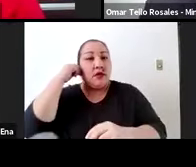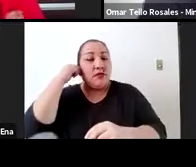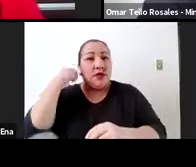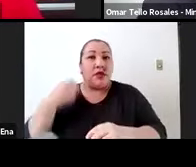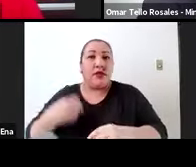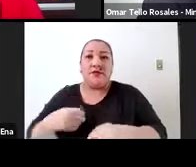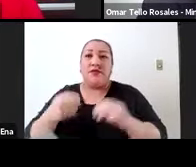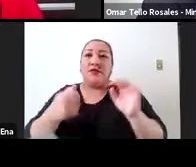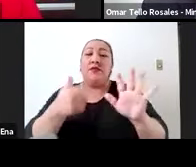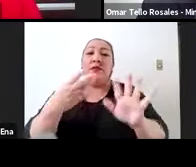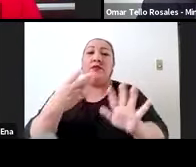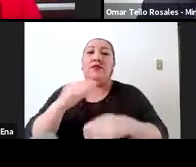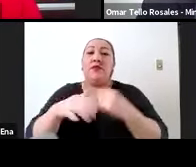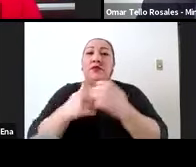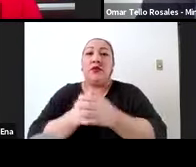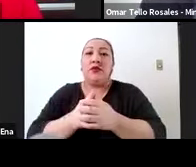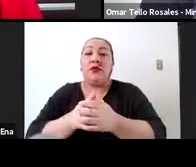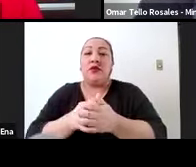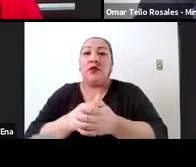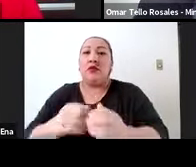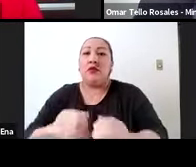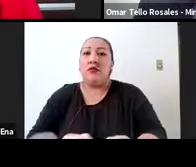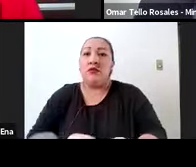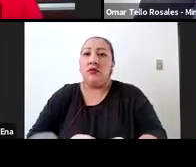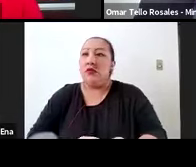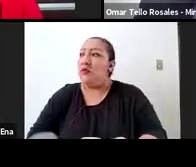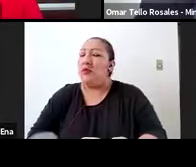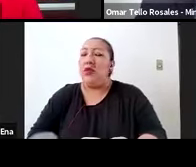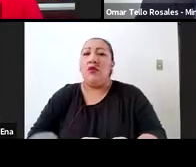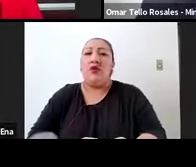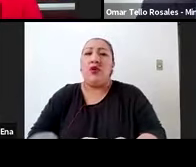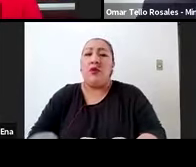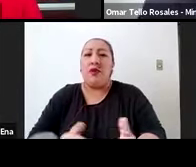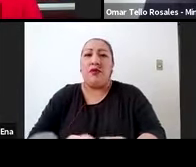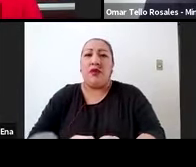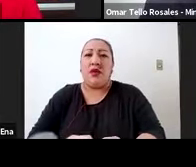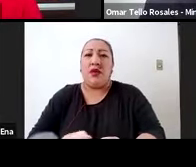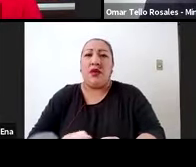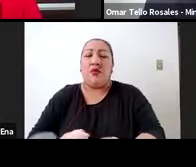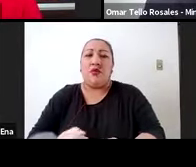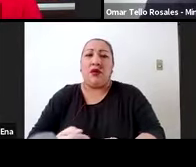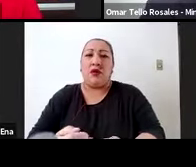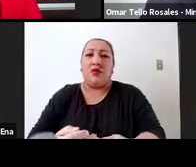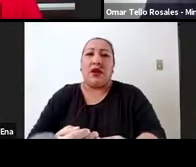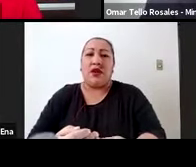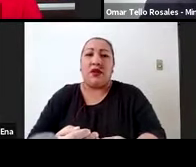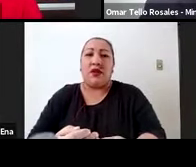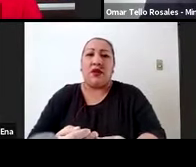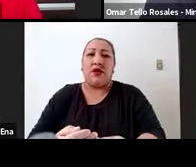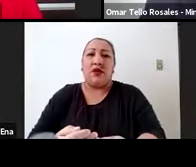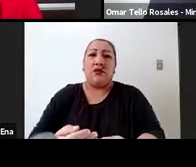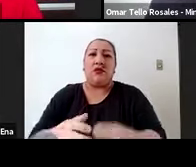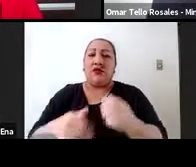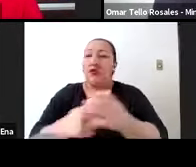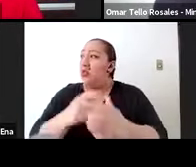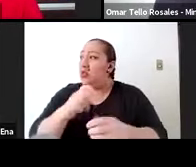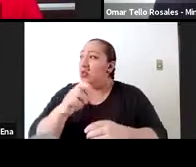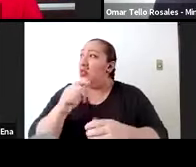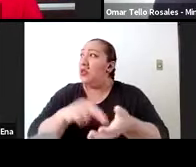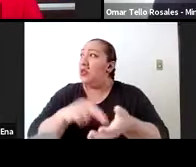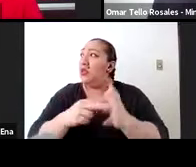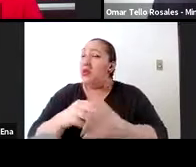y 183 a entregas de productos de mala calidad. Y el señor Tello nos ha señalado también